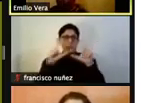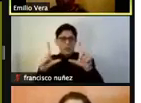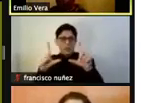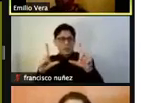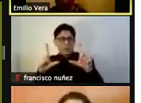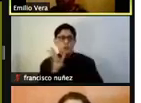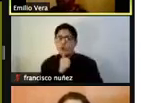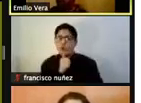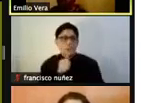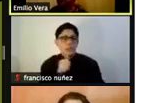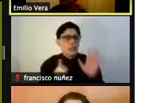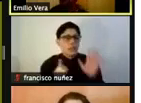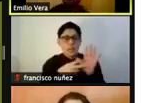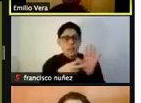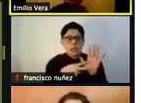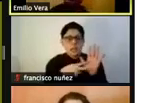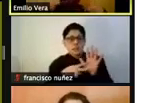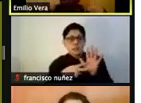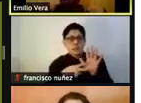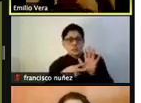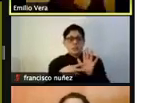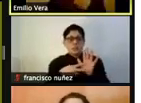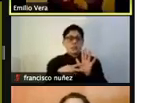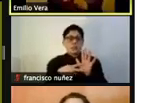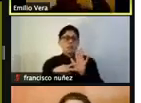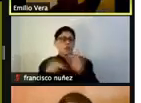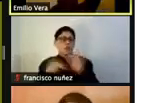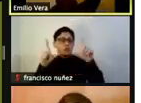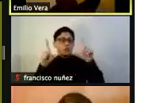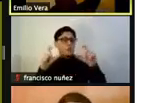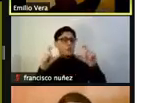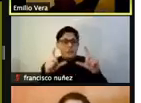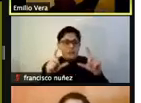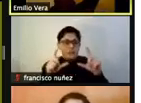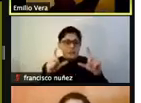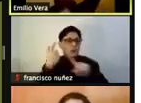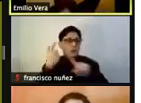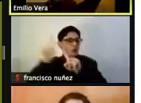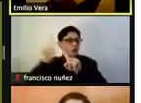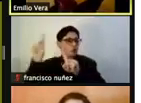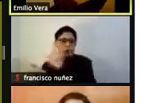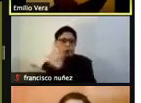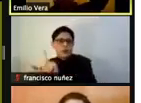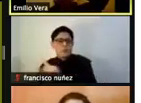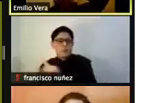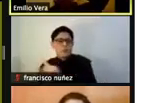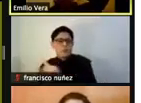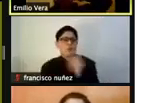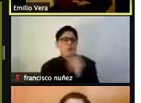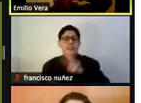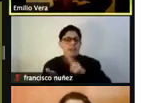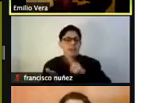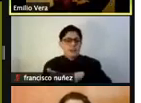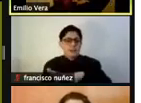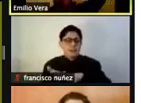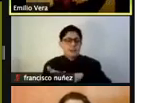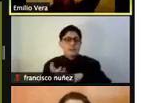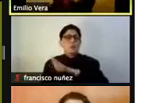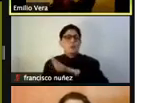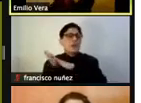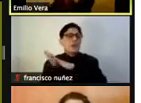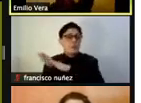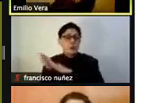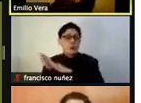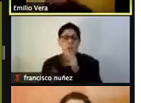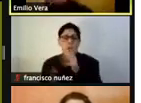de una imagen que ya está en otro lado, o sea, como que se produjo antes. Y por ahí, por allá, nos falta el que empiece